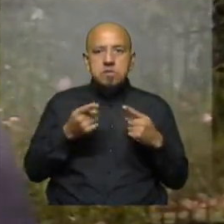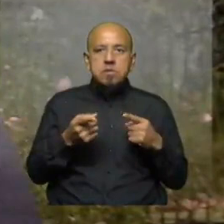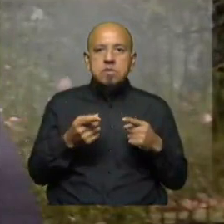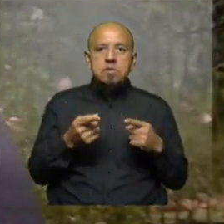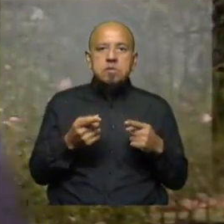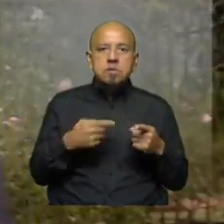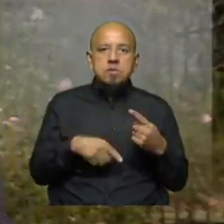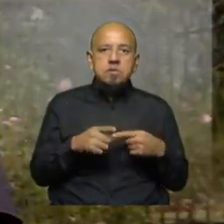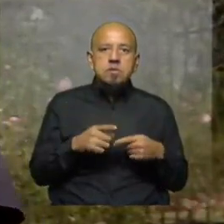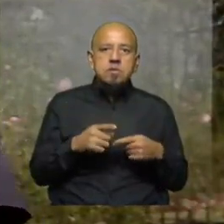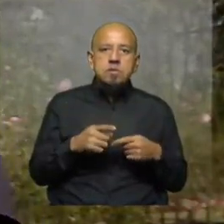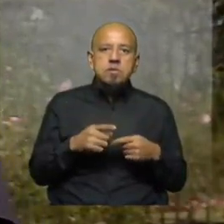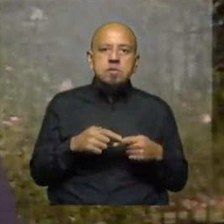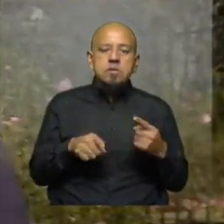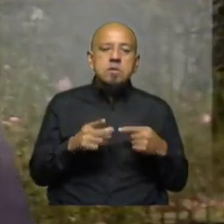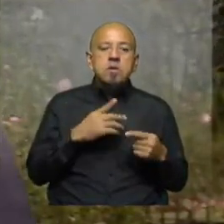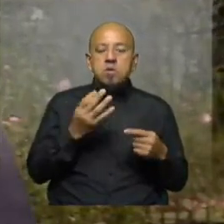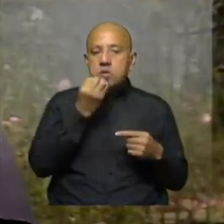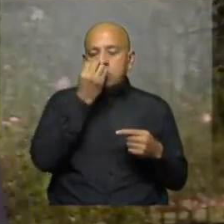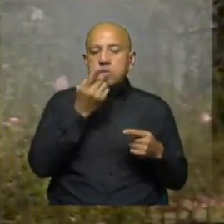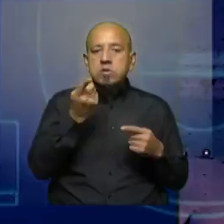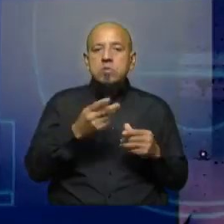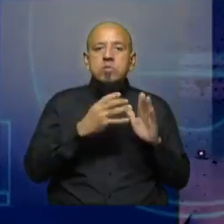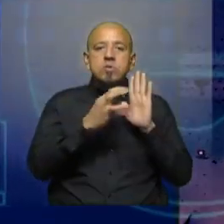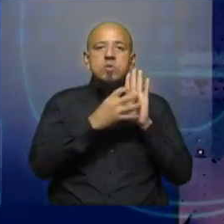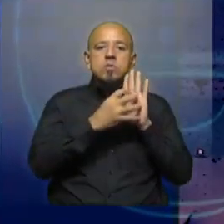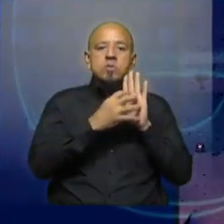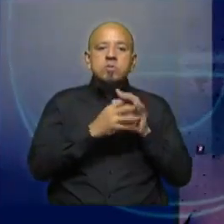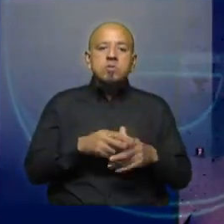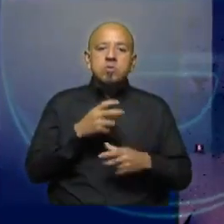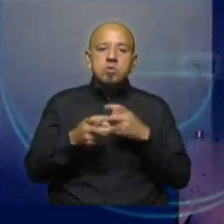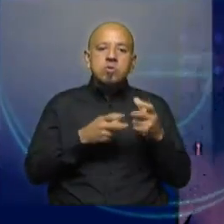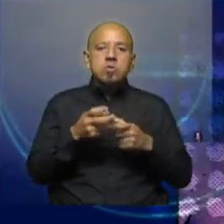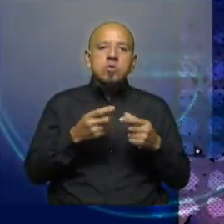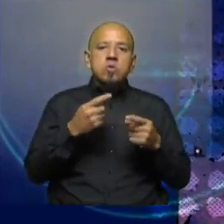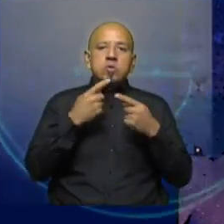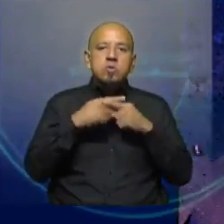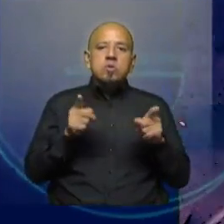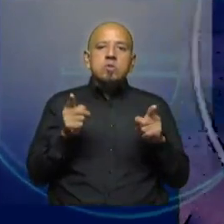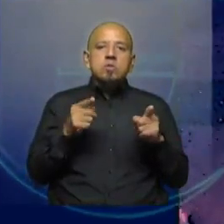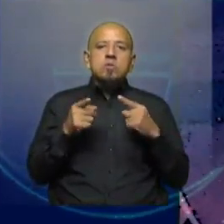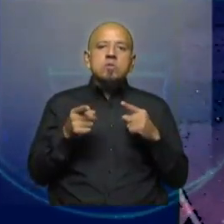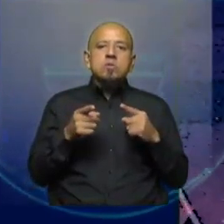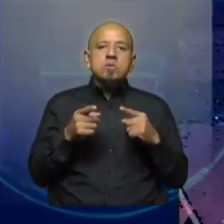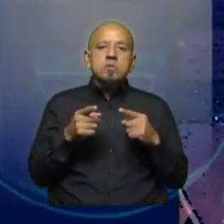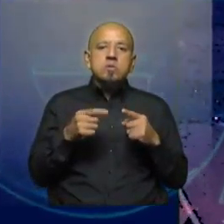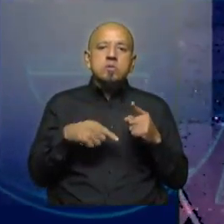asumieron muchas una rosa como su símbolo de distinto color. Y si venimos más